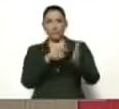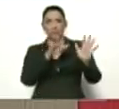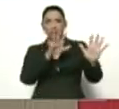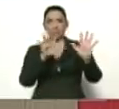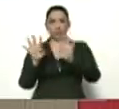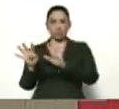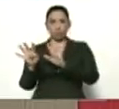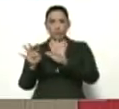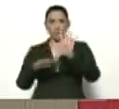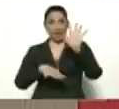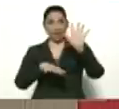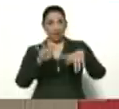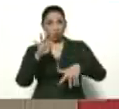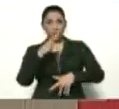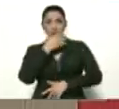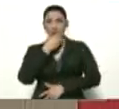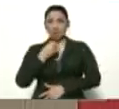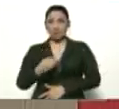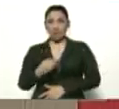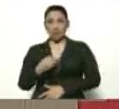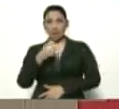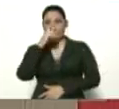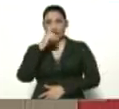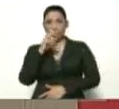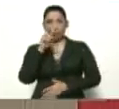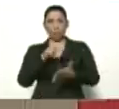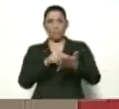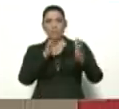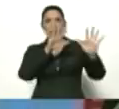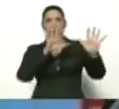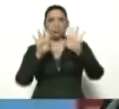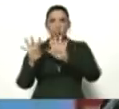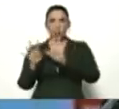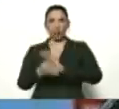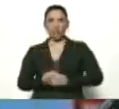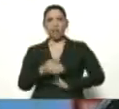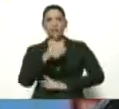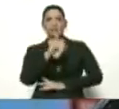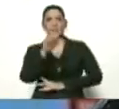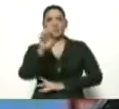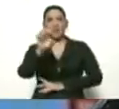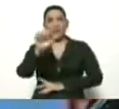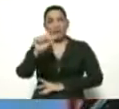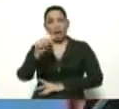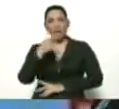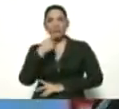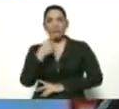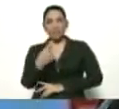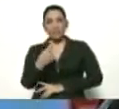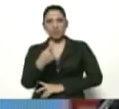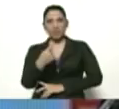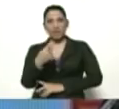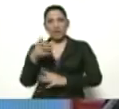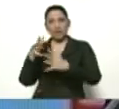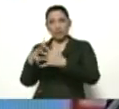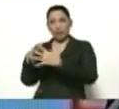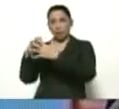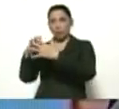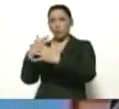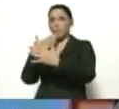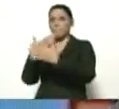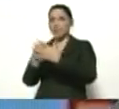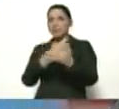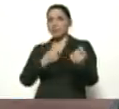el 14 de diciembre del año 2019 la dea dice eeuu pide es